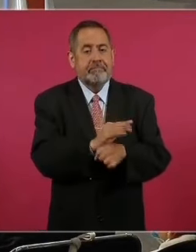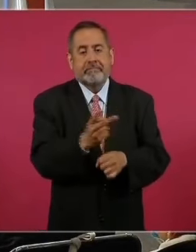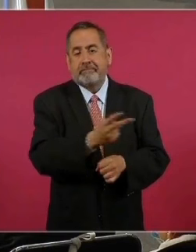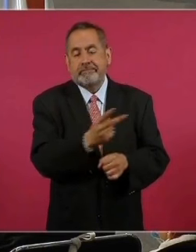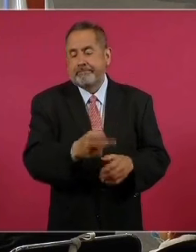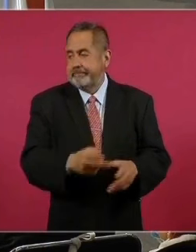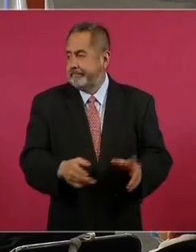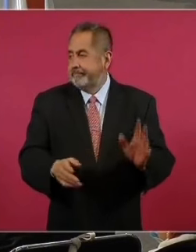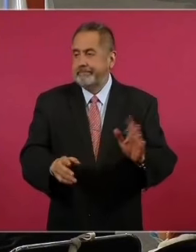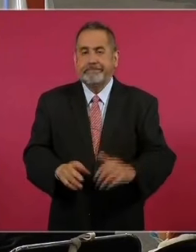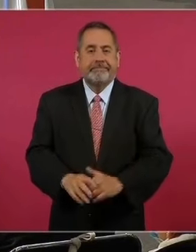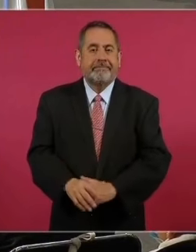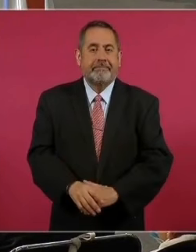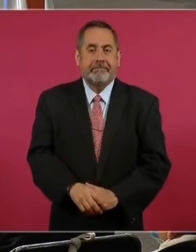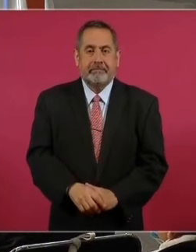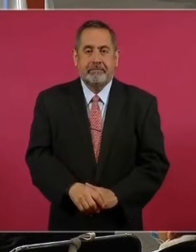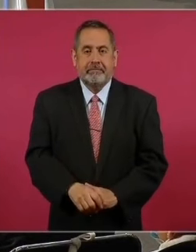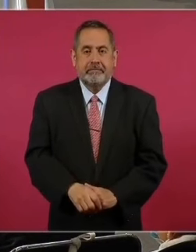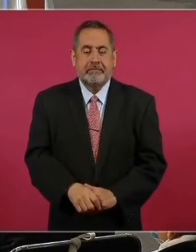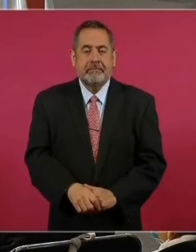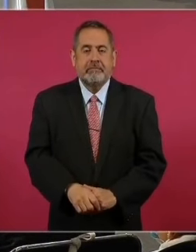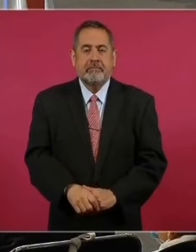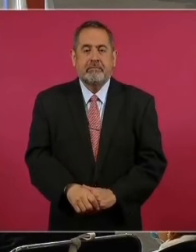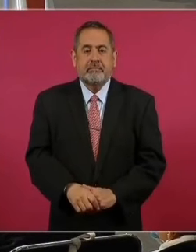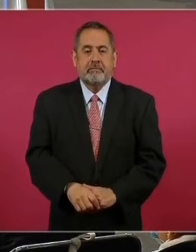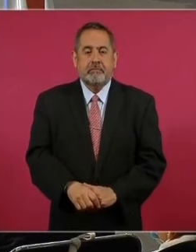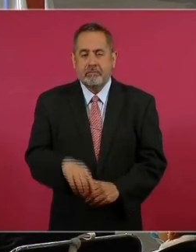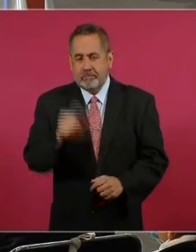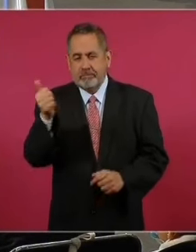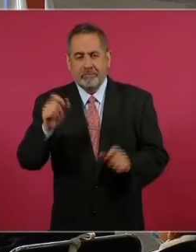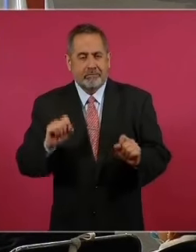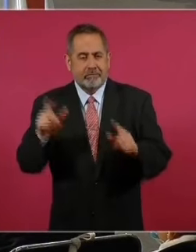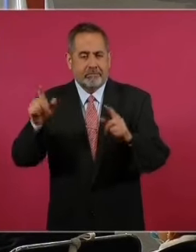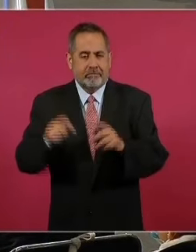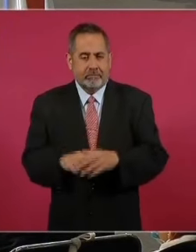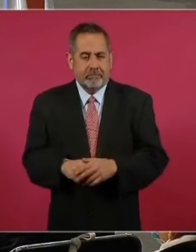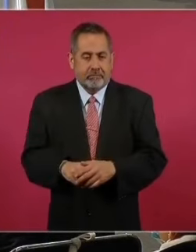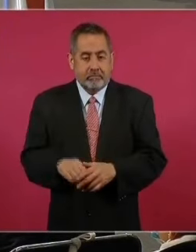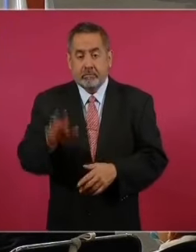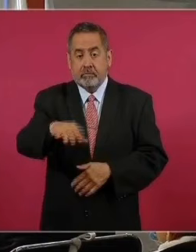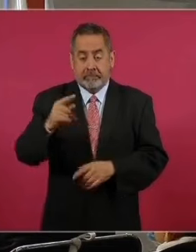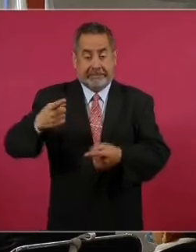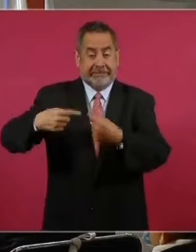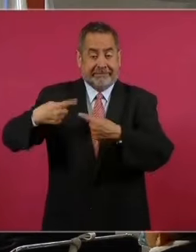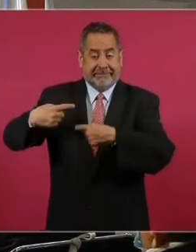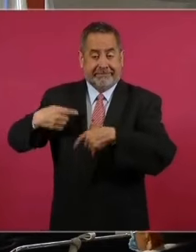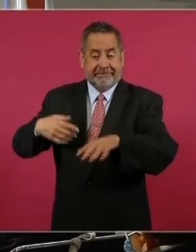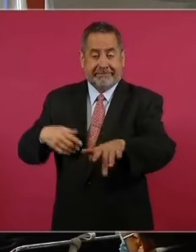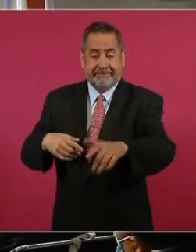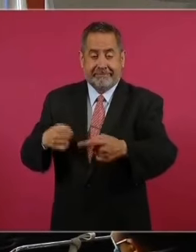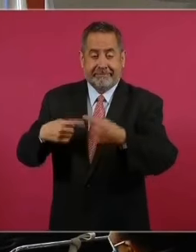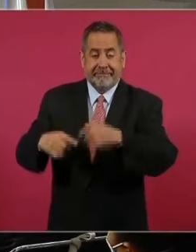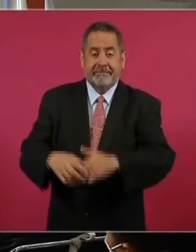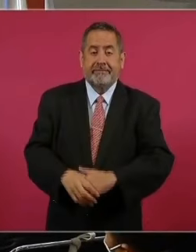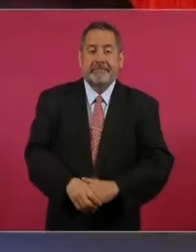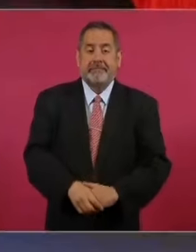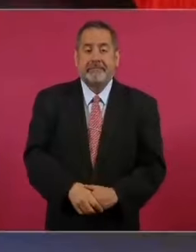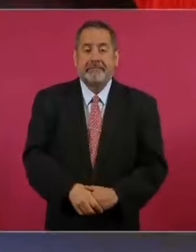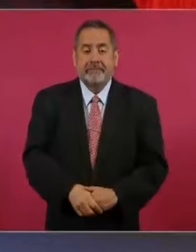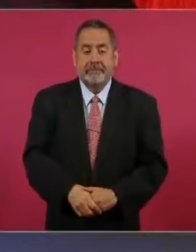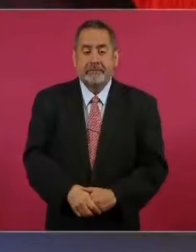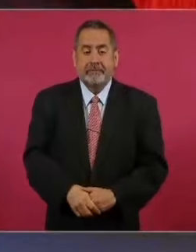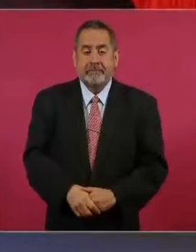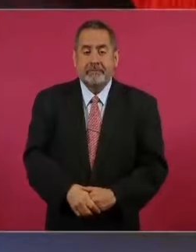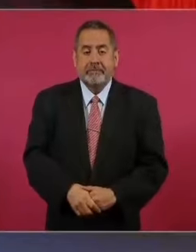y se van a fincar responsabilidades vamos a a hacer la investigación a fondo